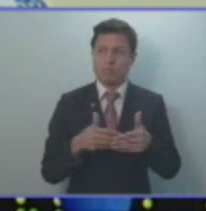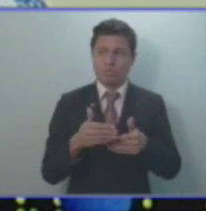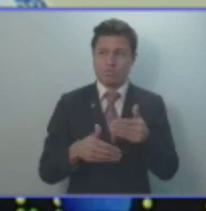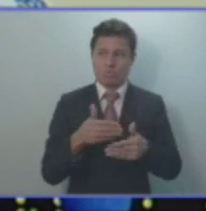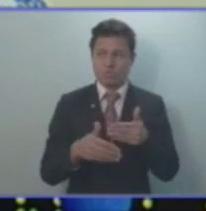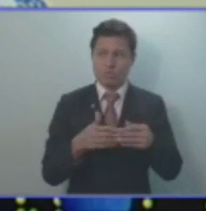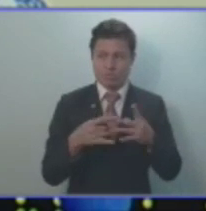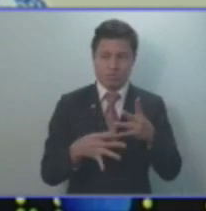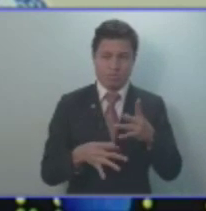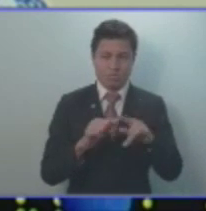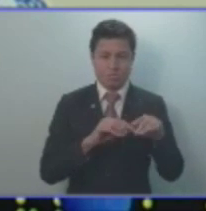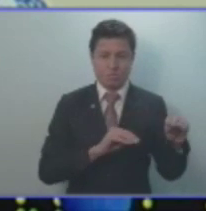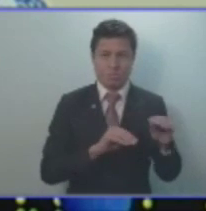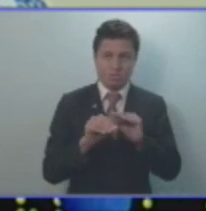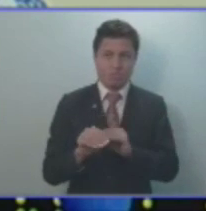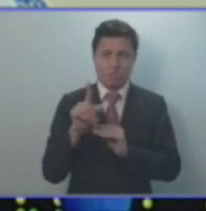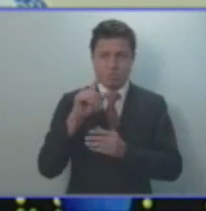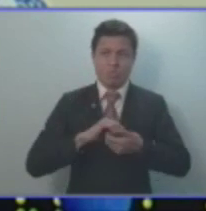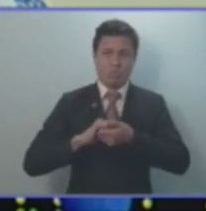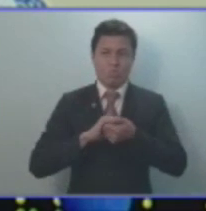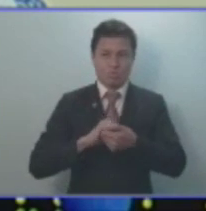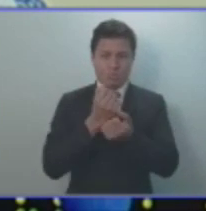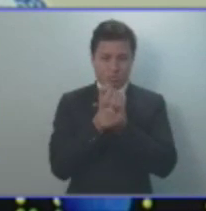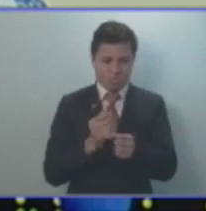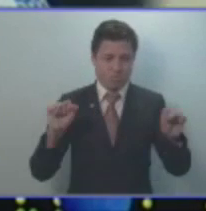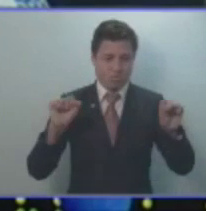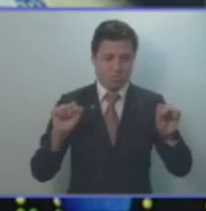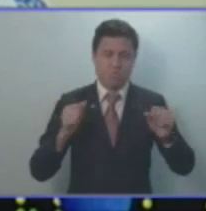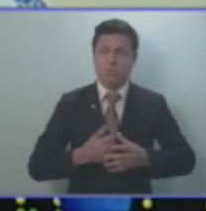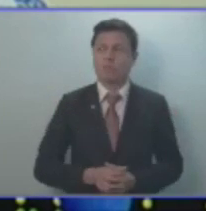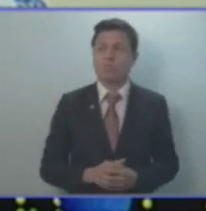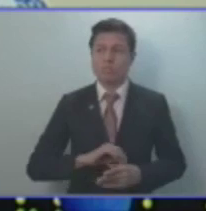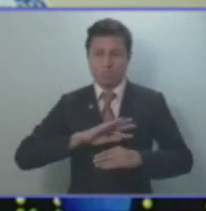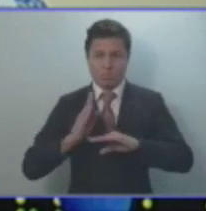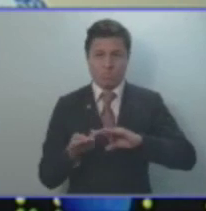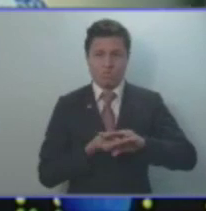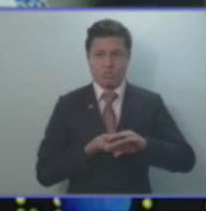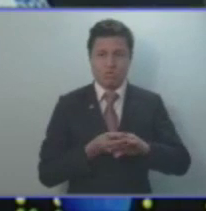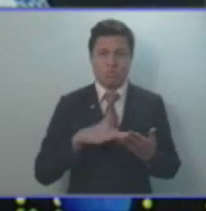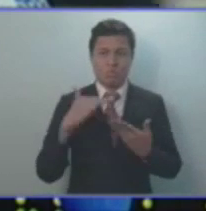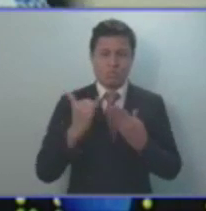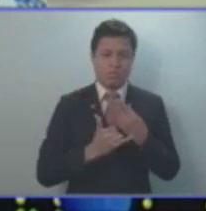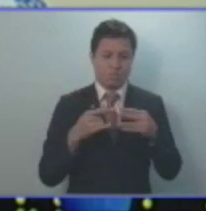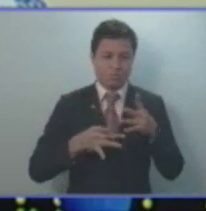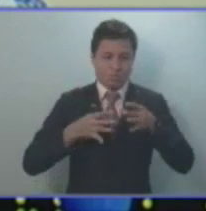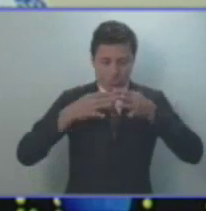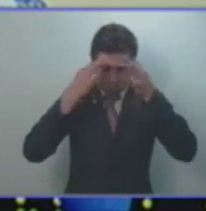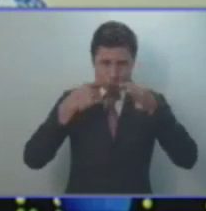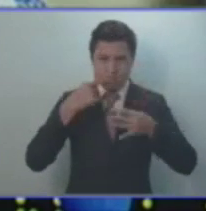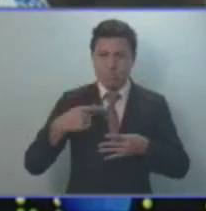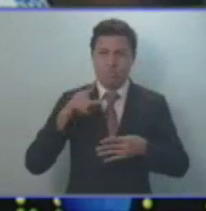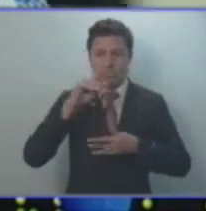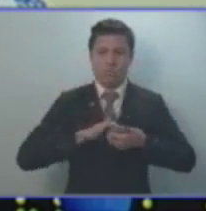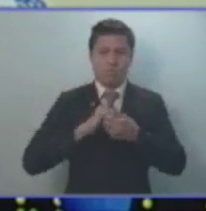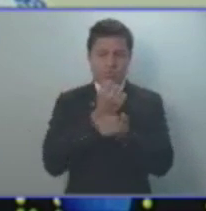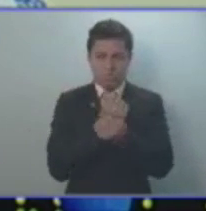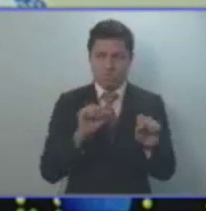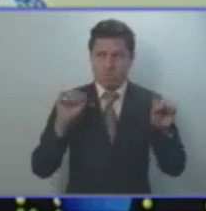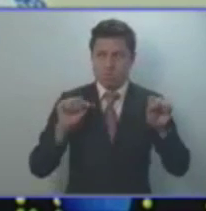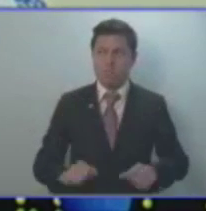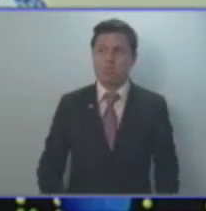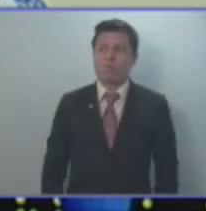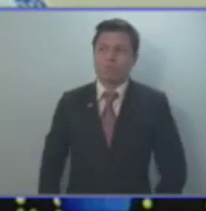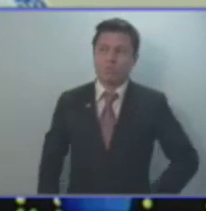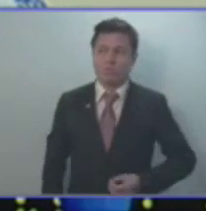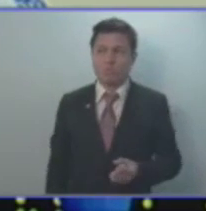efectos legales consiguientes, se adjunta proyecto de decreto Dios, Unión,